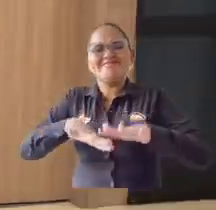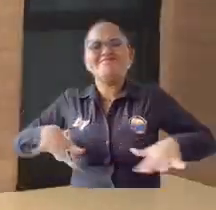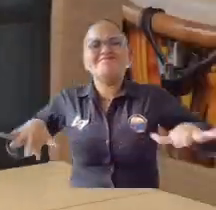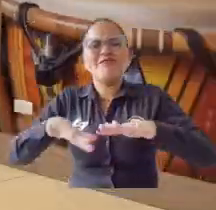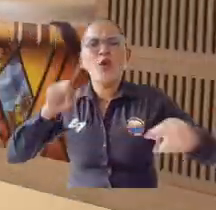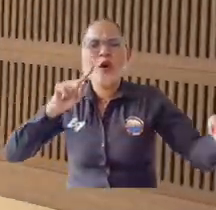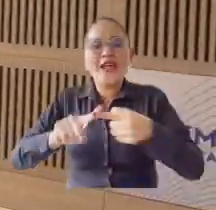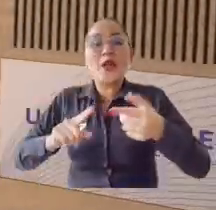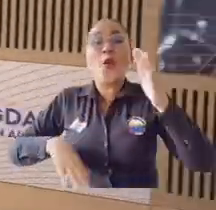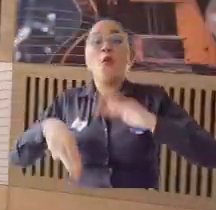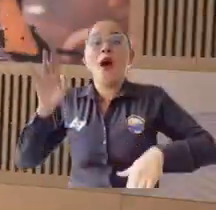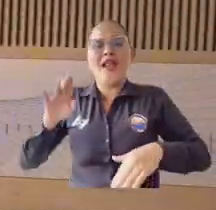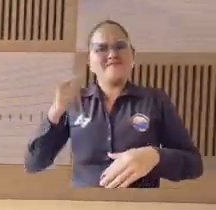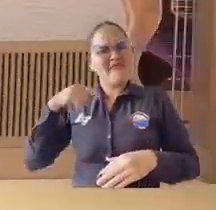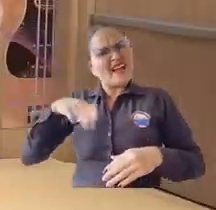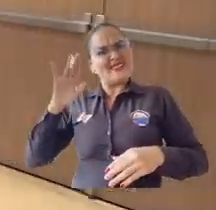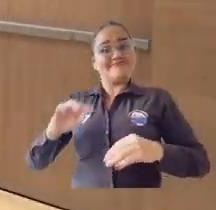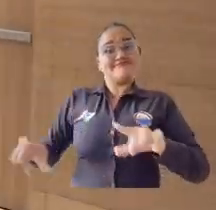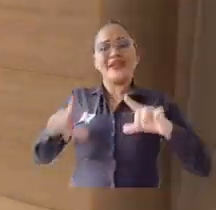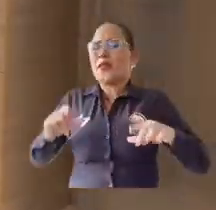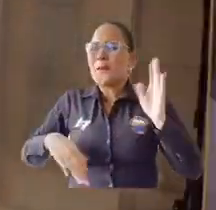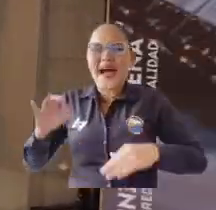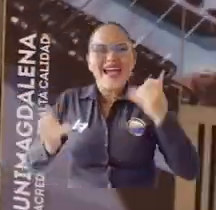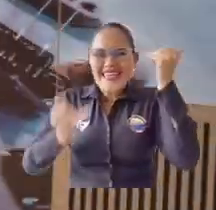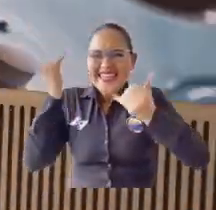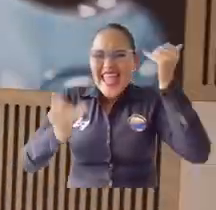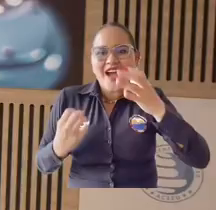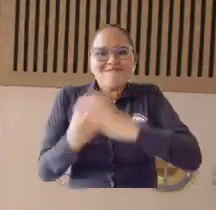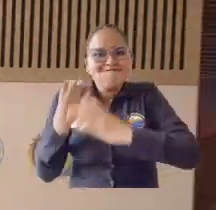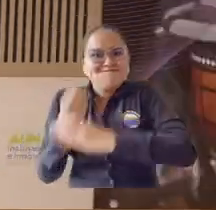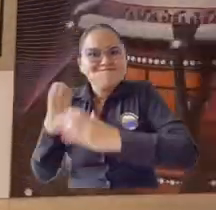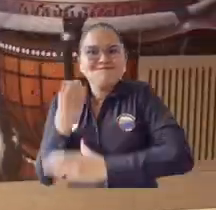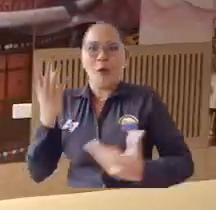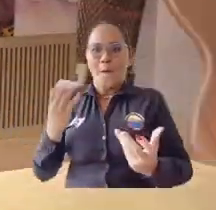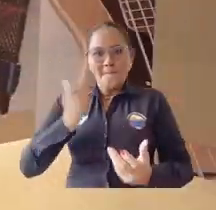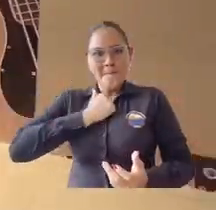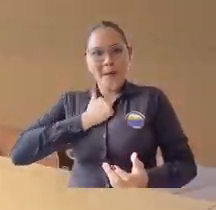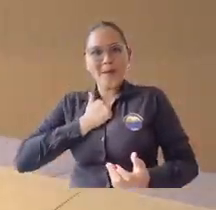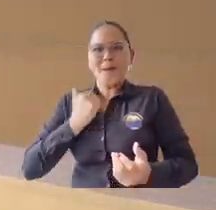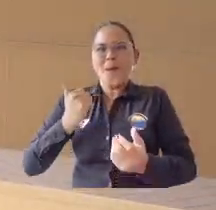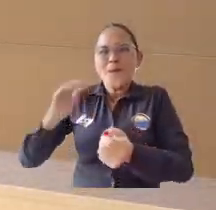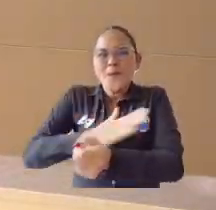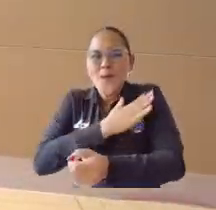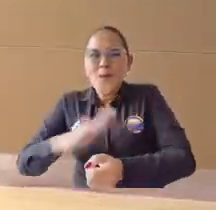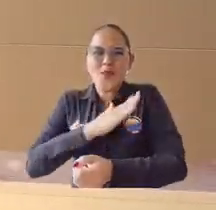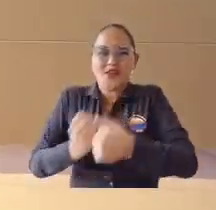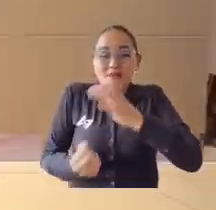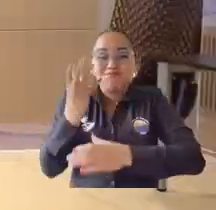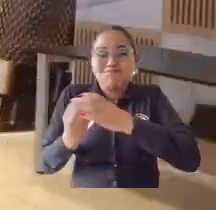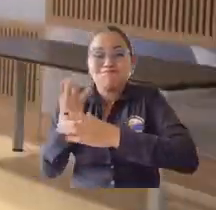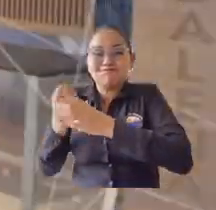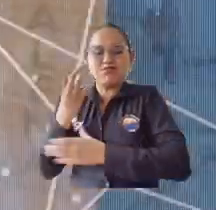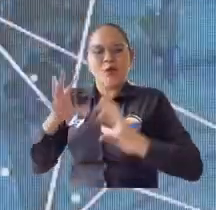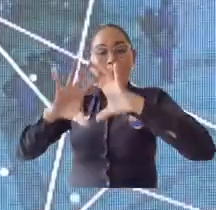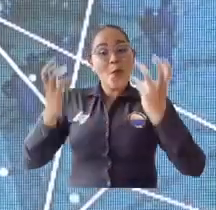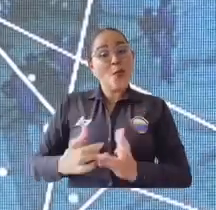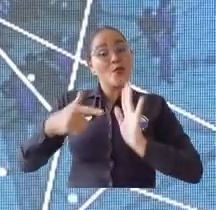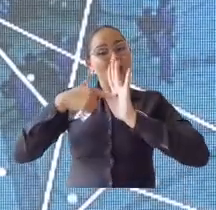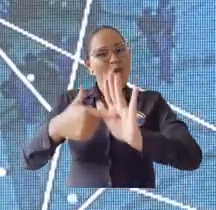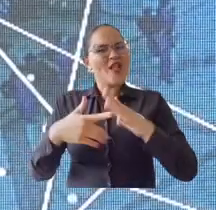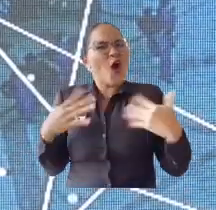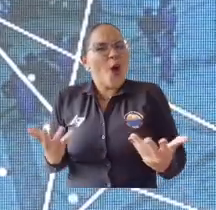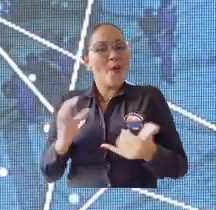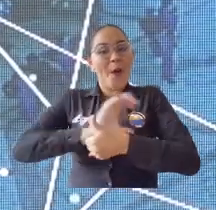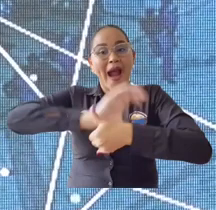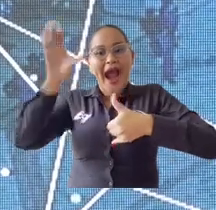Taula tiene que ser, más allá de los títulos, un espacio para crear, para innovar, para abrir la puerta a producciones propias, para contarle